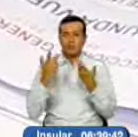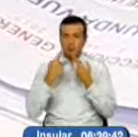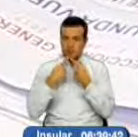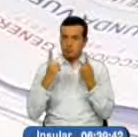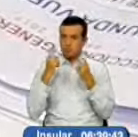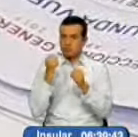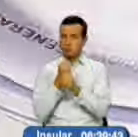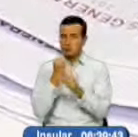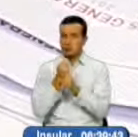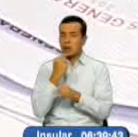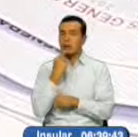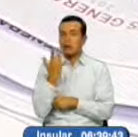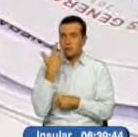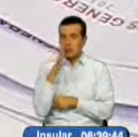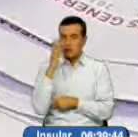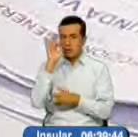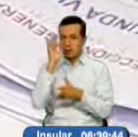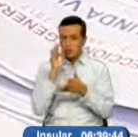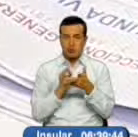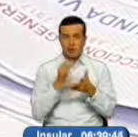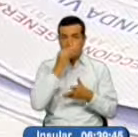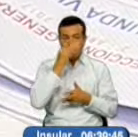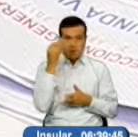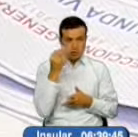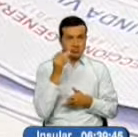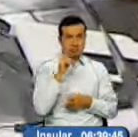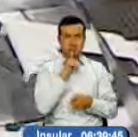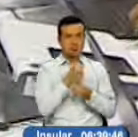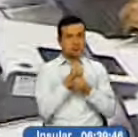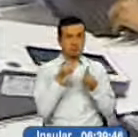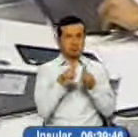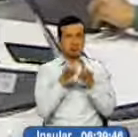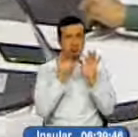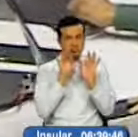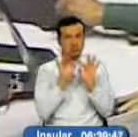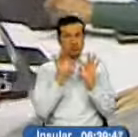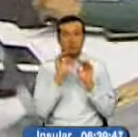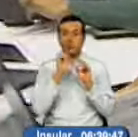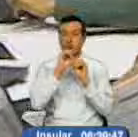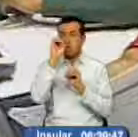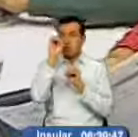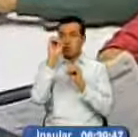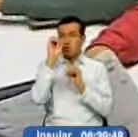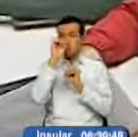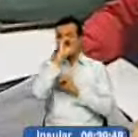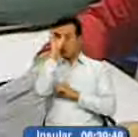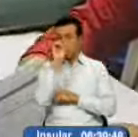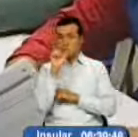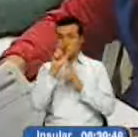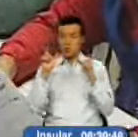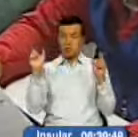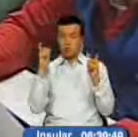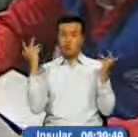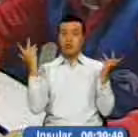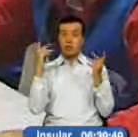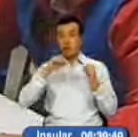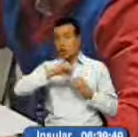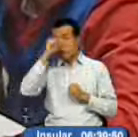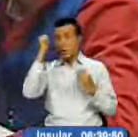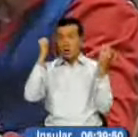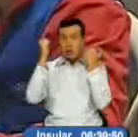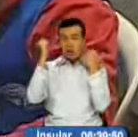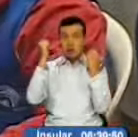este trabajo determinó que lo realizado en el escrutinio oficial estuvo bien hecho, al punto que los porcentajes entre ganadores y vencidos no tuvo una